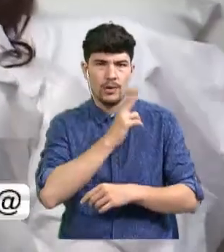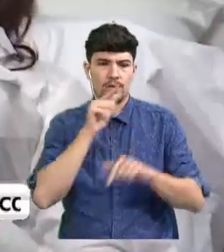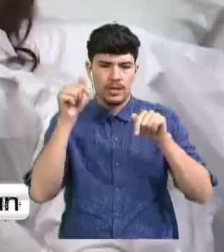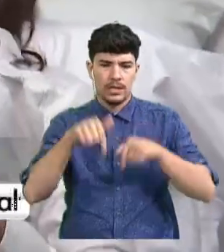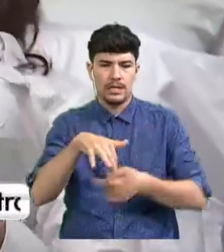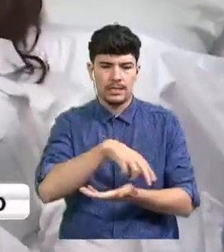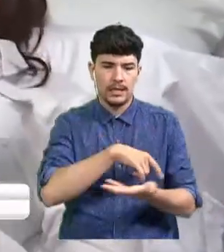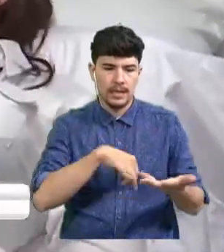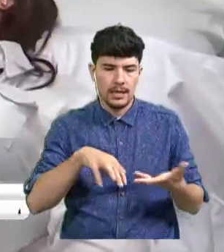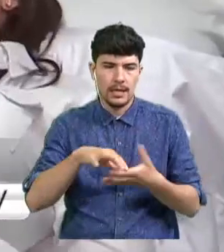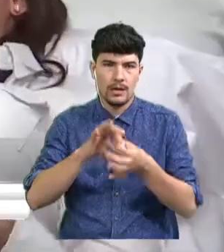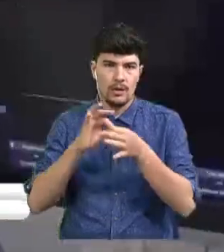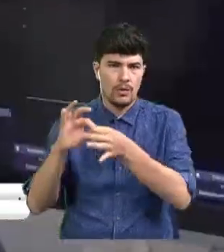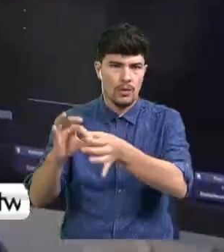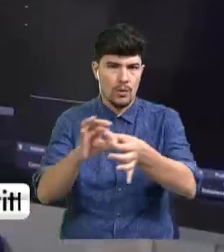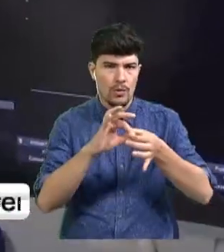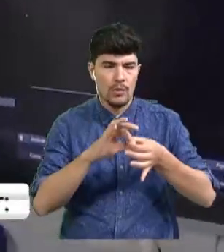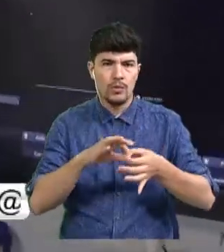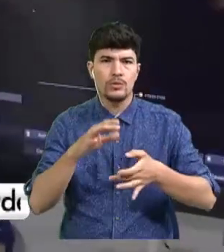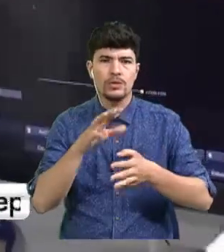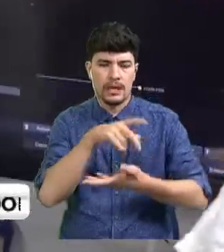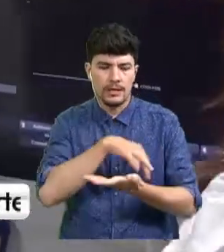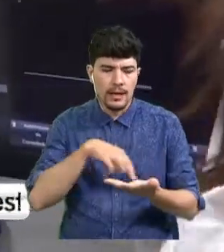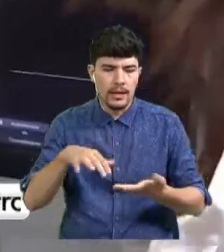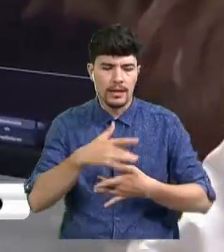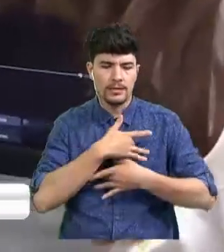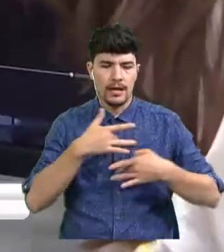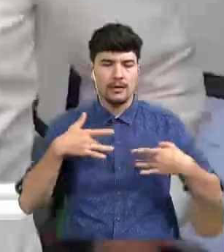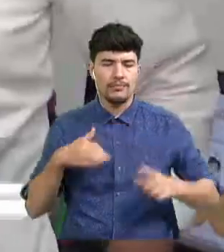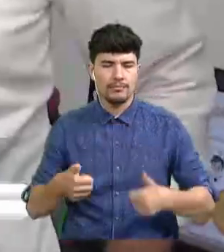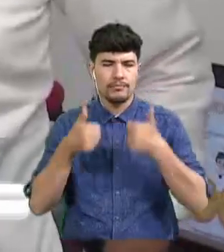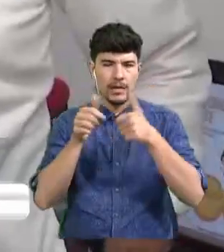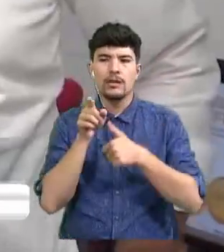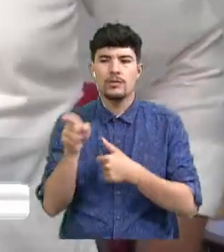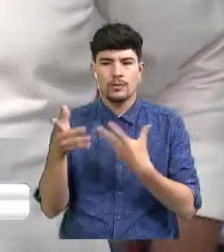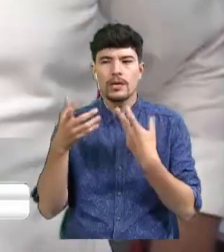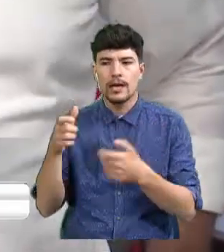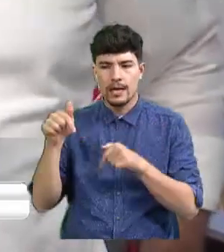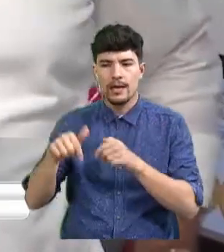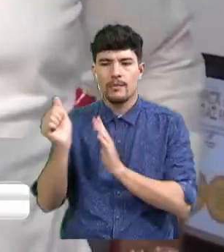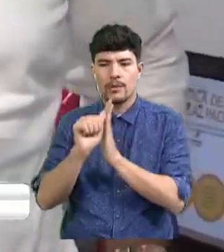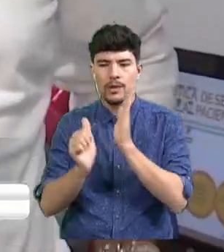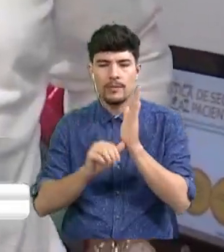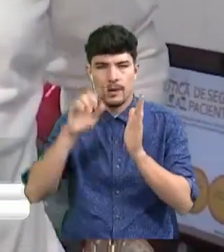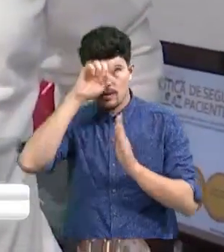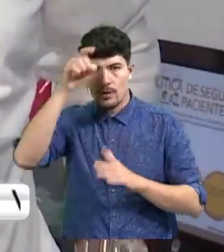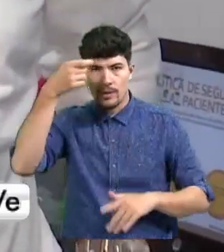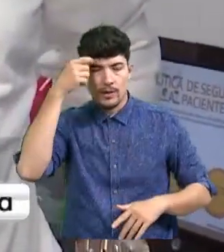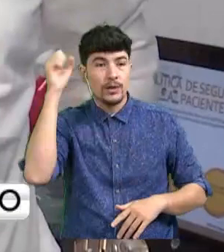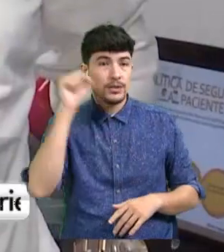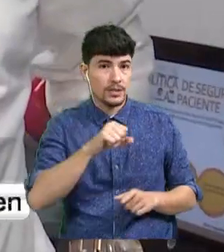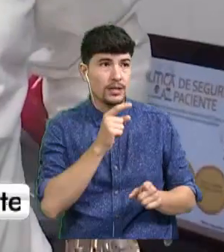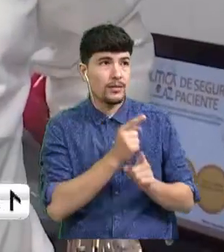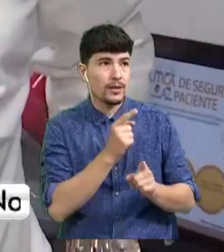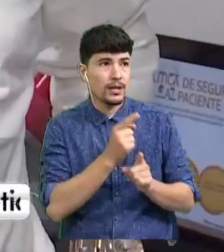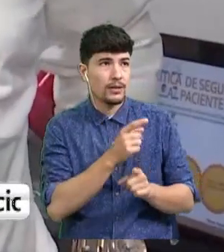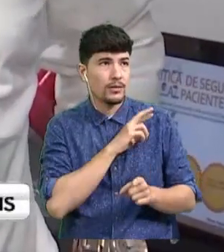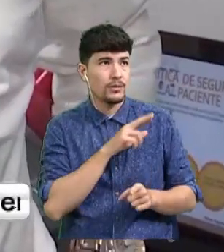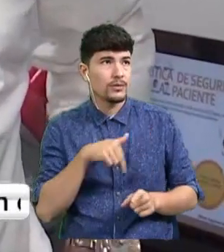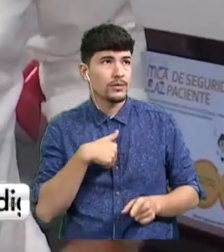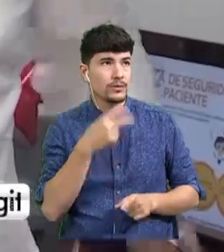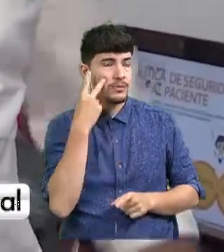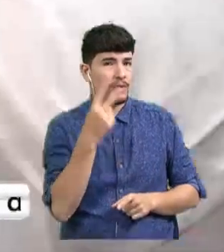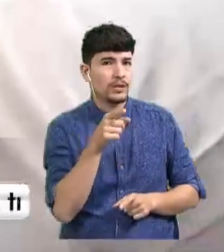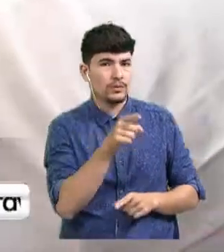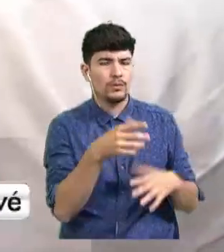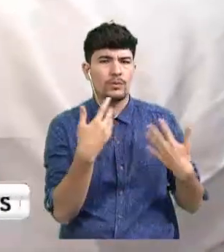Santander unido, un Santander sano, y eso es lo que usted quiere en este programa de gobierno. Muy bien, pues ahí veíamos, gobernador, esto sin duda